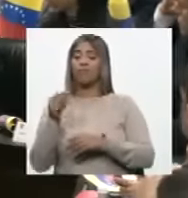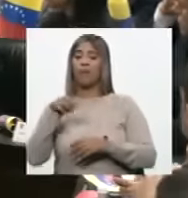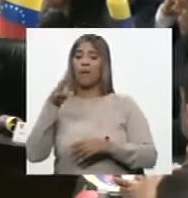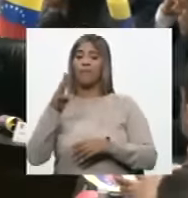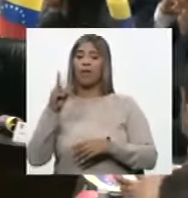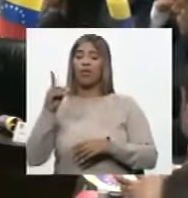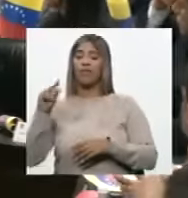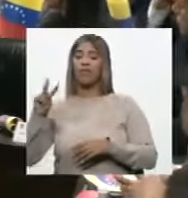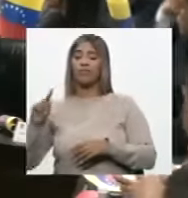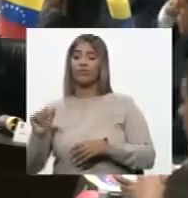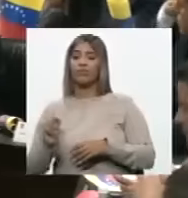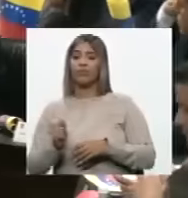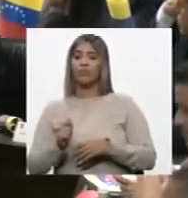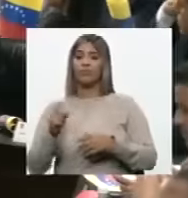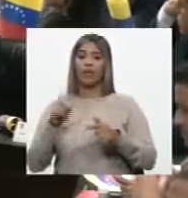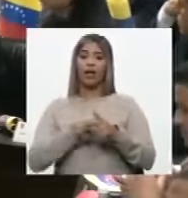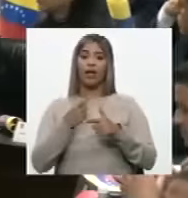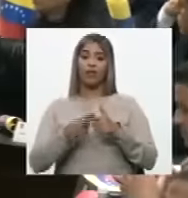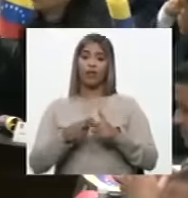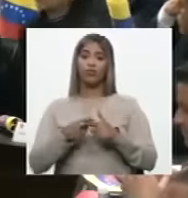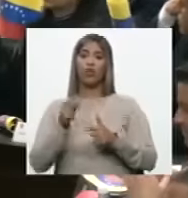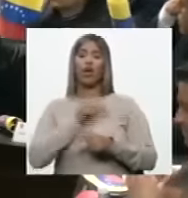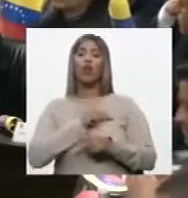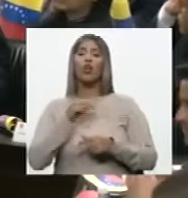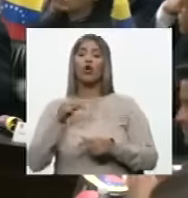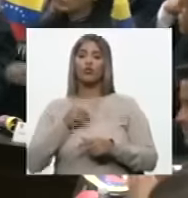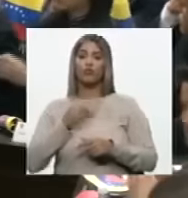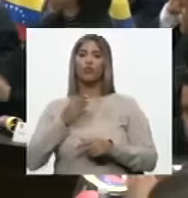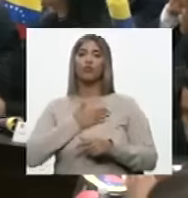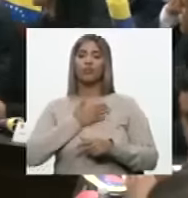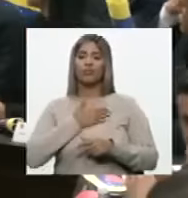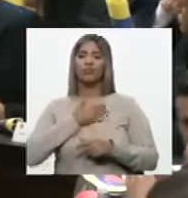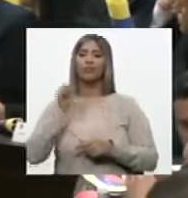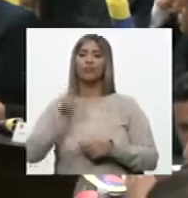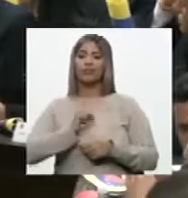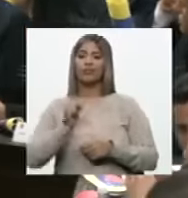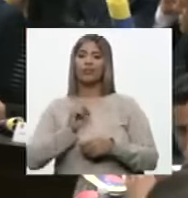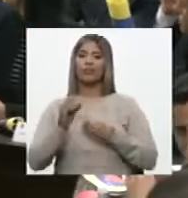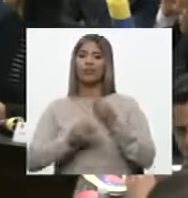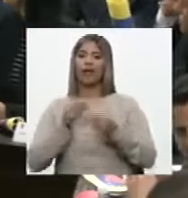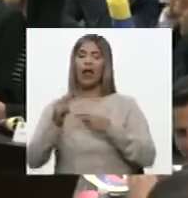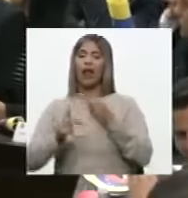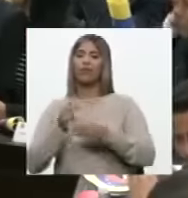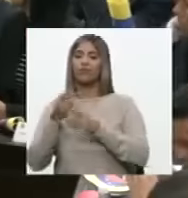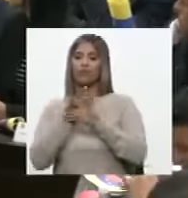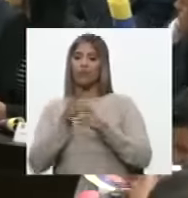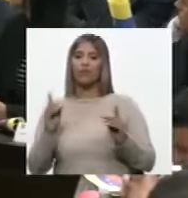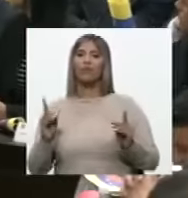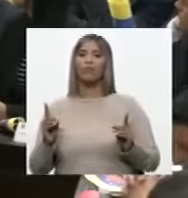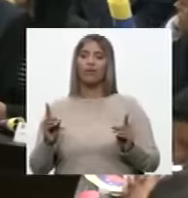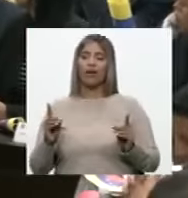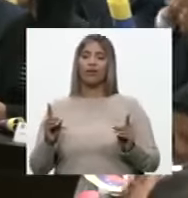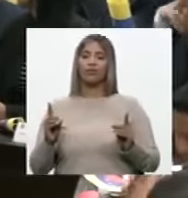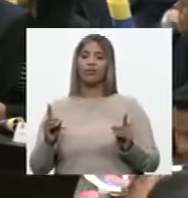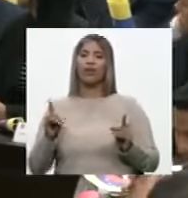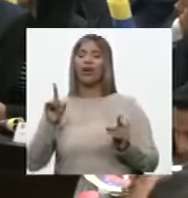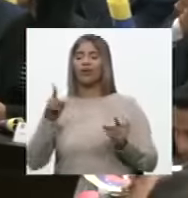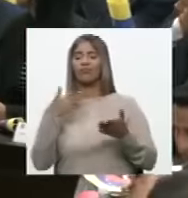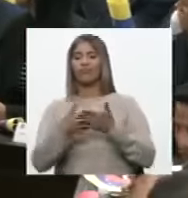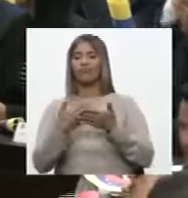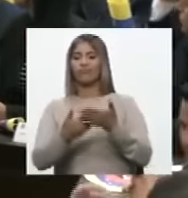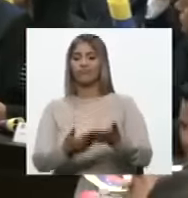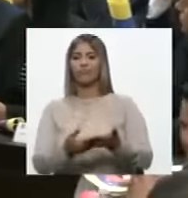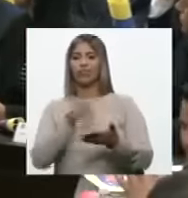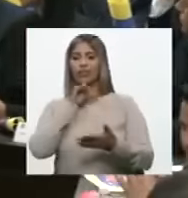PDVSA. Entonces, nosotros sí produjimos una verdadera revolución democrática y eso está ahí en la